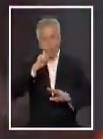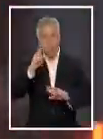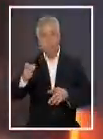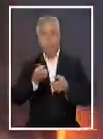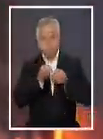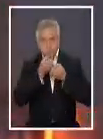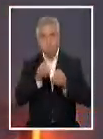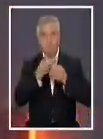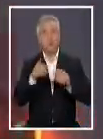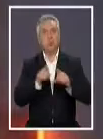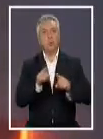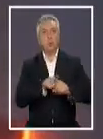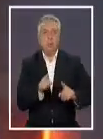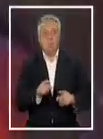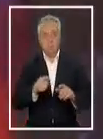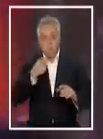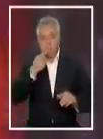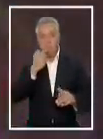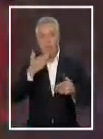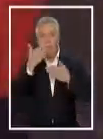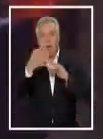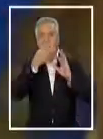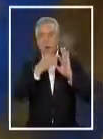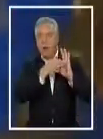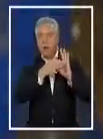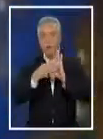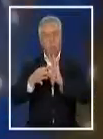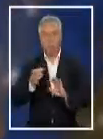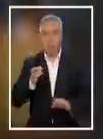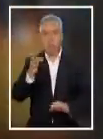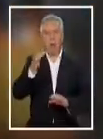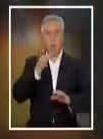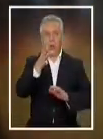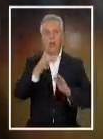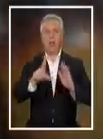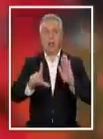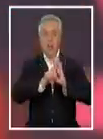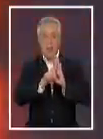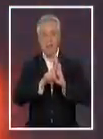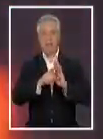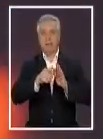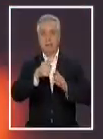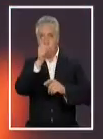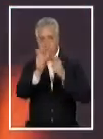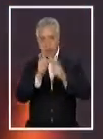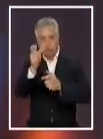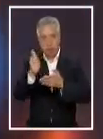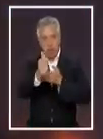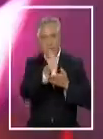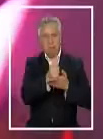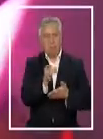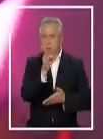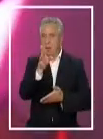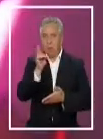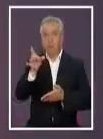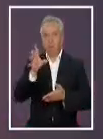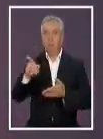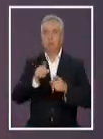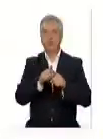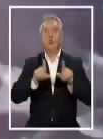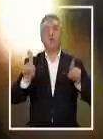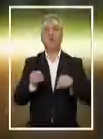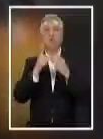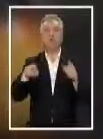estilo irreverente y confrontacional de las letras, desafiando leyes, autoridades y policías, conexión evidente entre música y